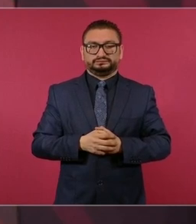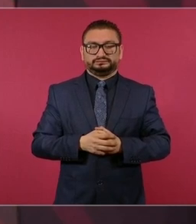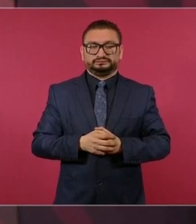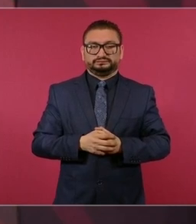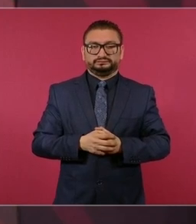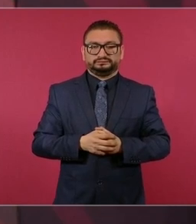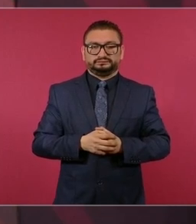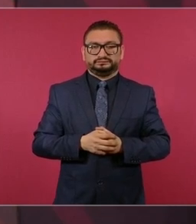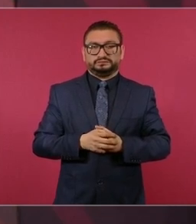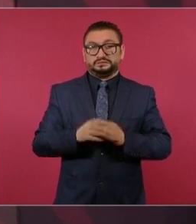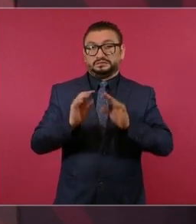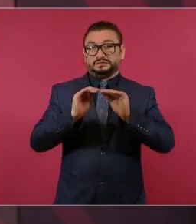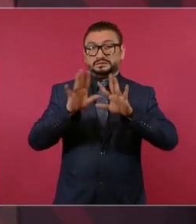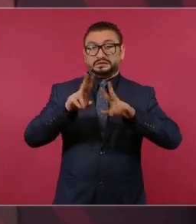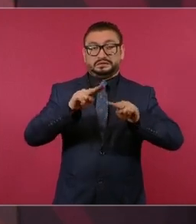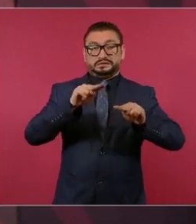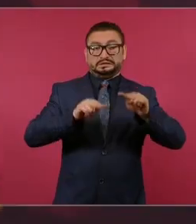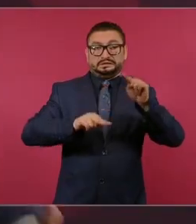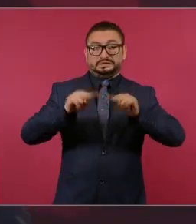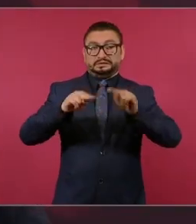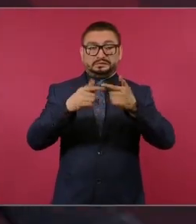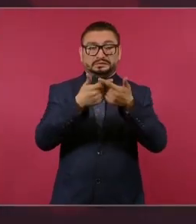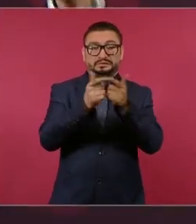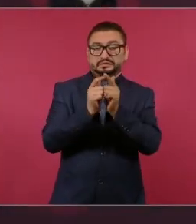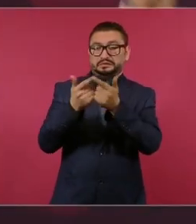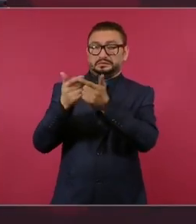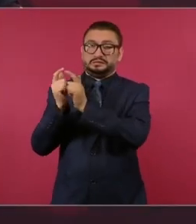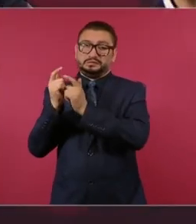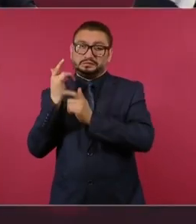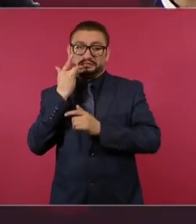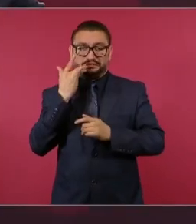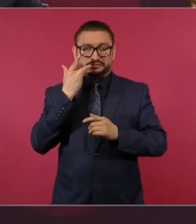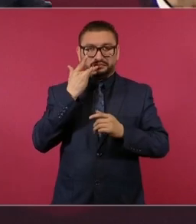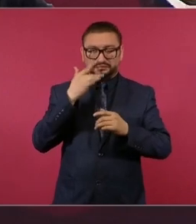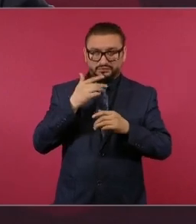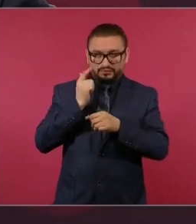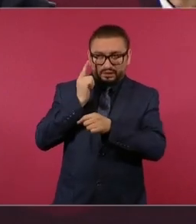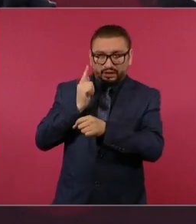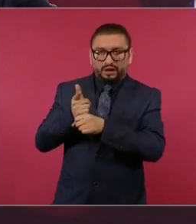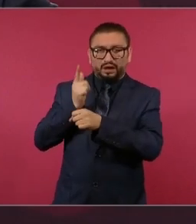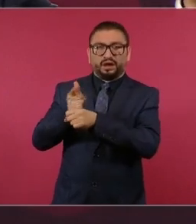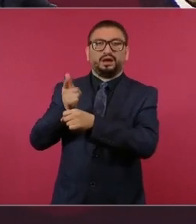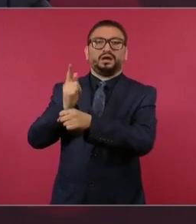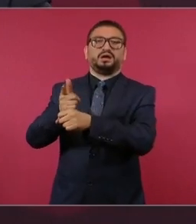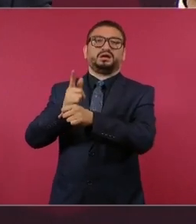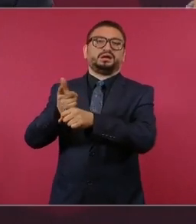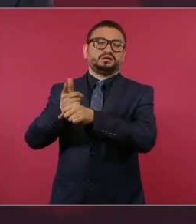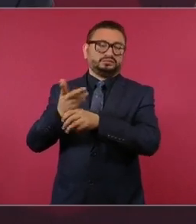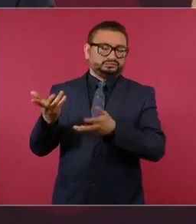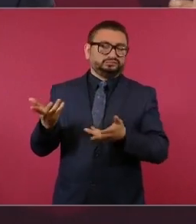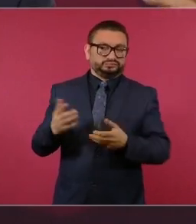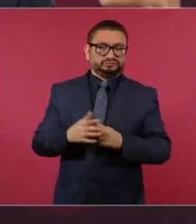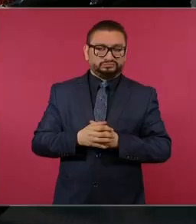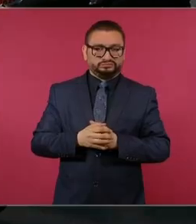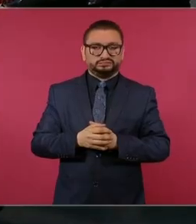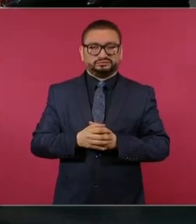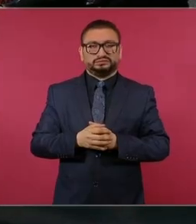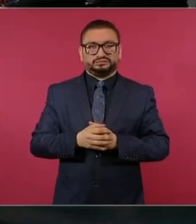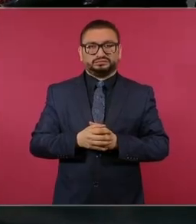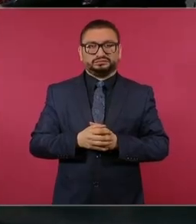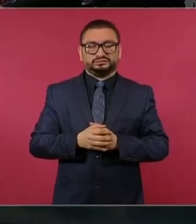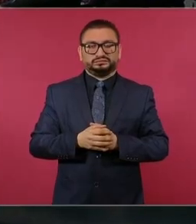Y el clasismo, y salió, ya salió